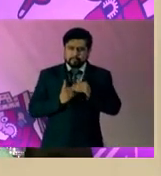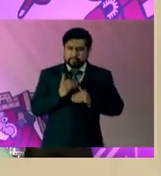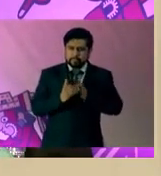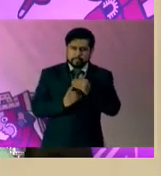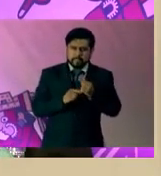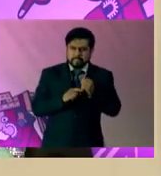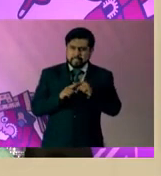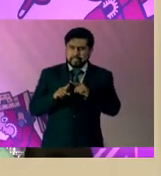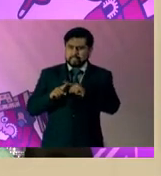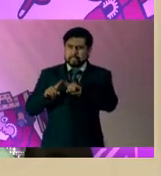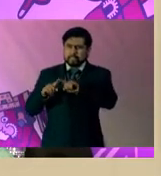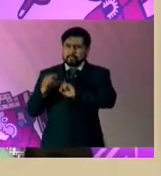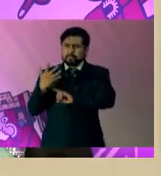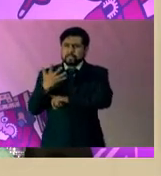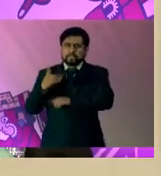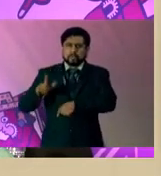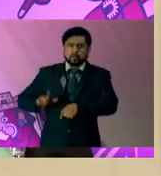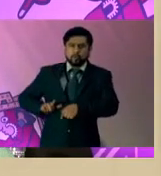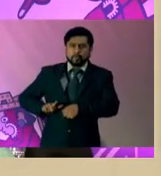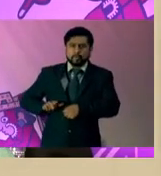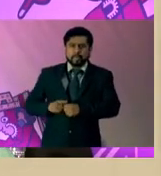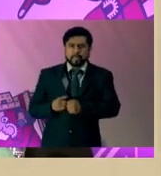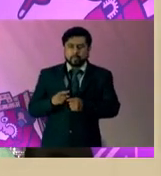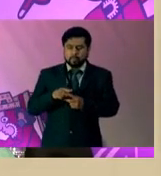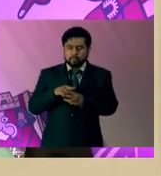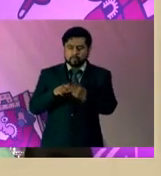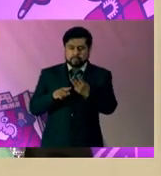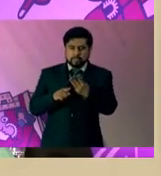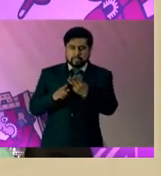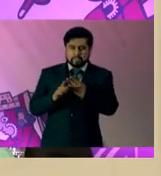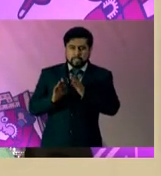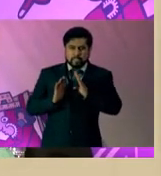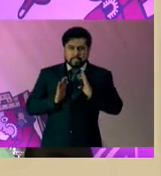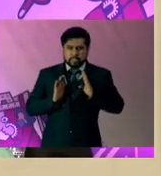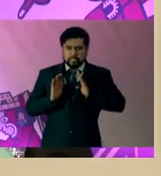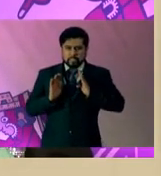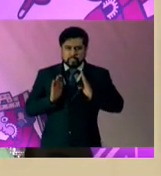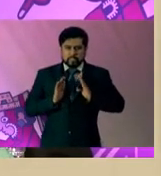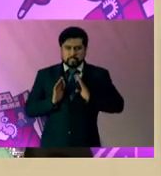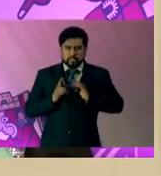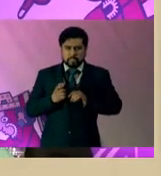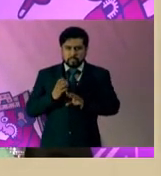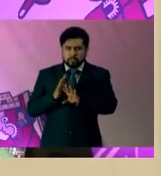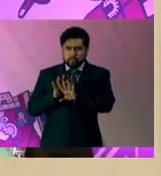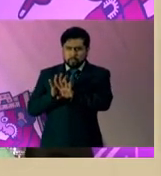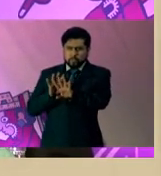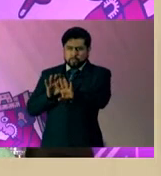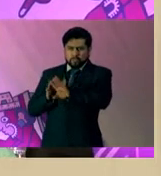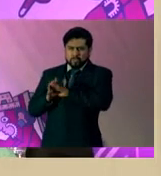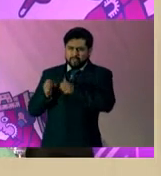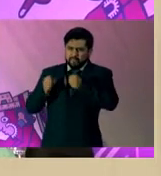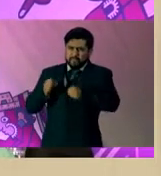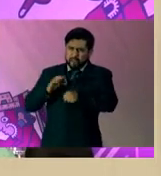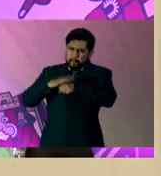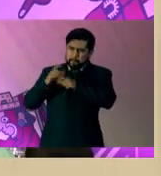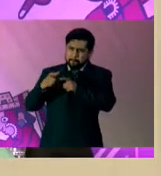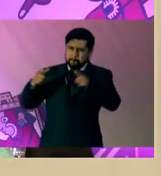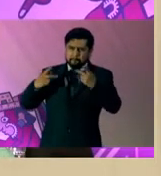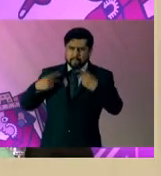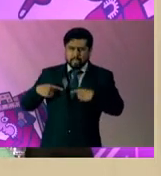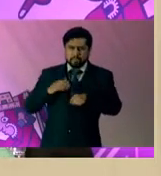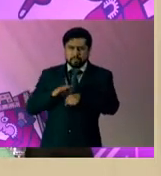diferentes contra tres ejércitos diferentes mucho más poderosos mucho más poderosos en hombres en armas en